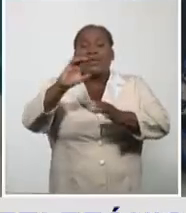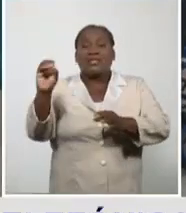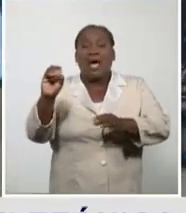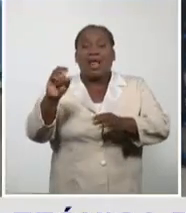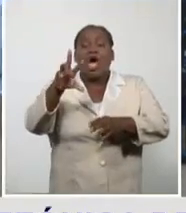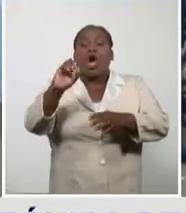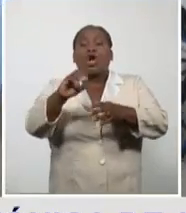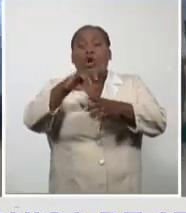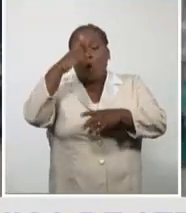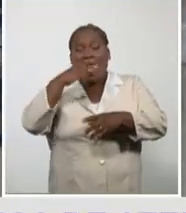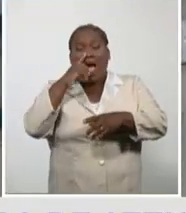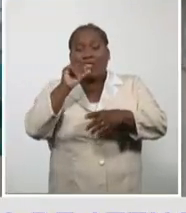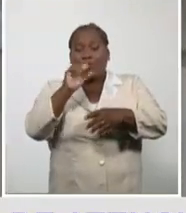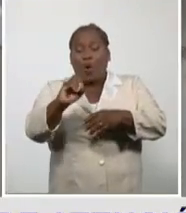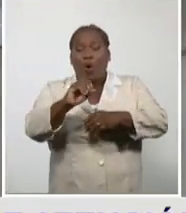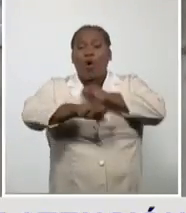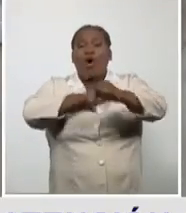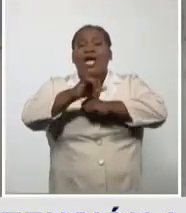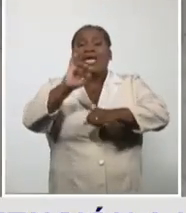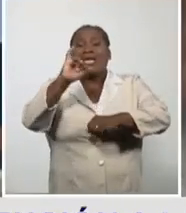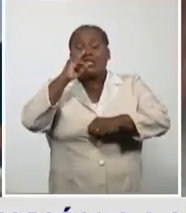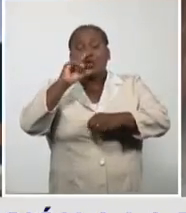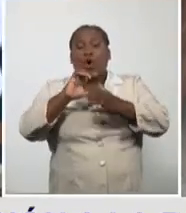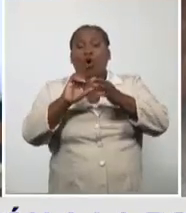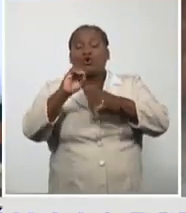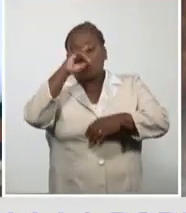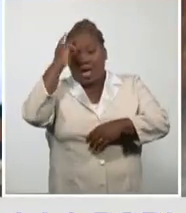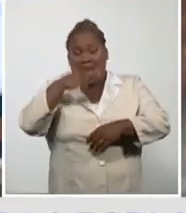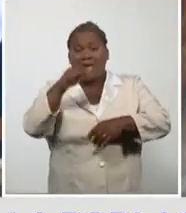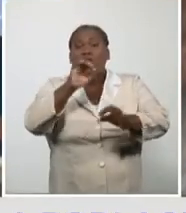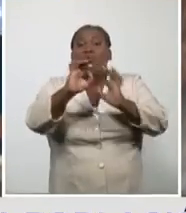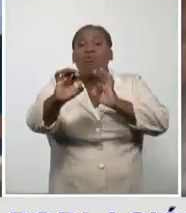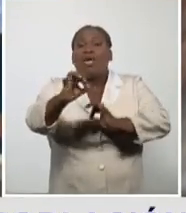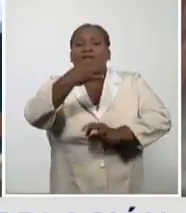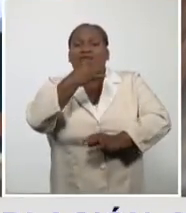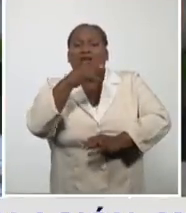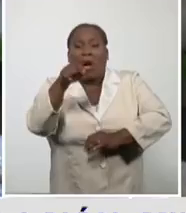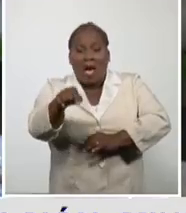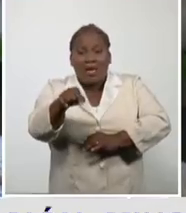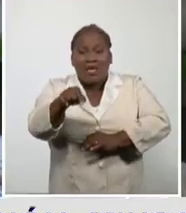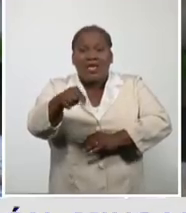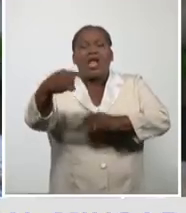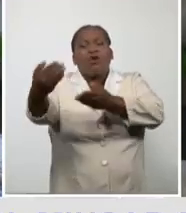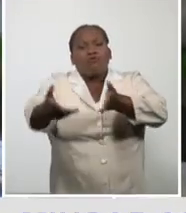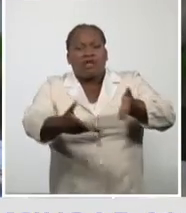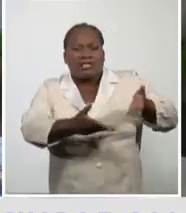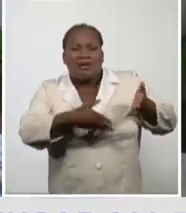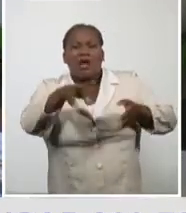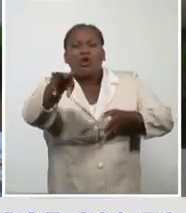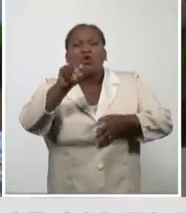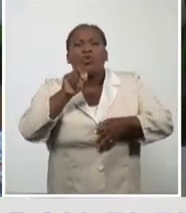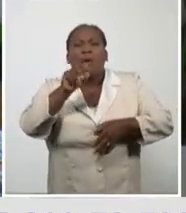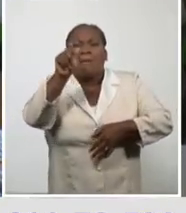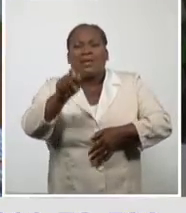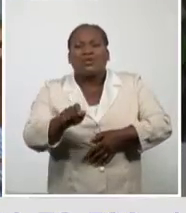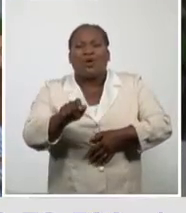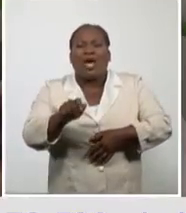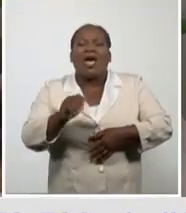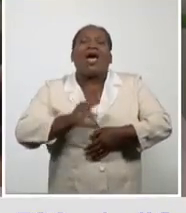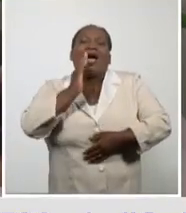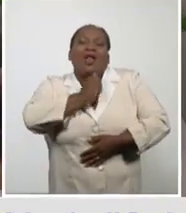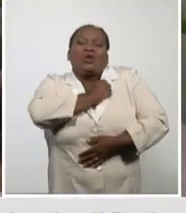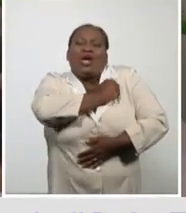convertida temporalmente en hogar de ancianos. Allí los acoge una nueva familia dispuesta a cuidarlos y amarlos, porque